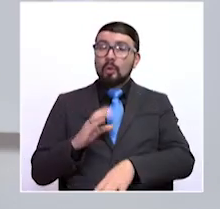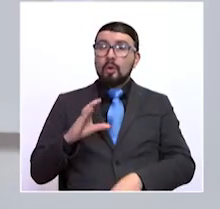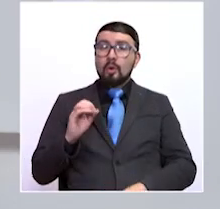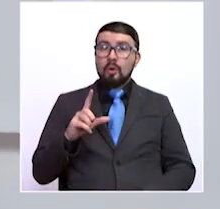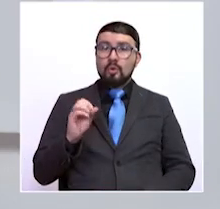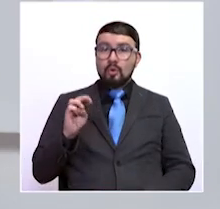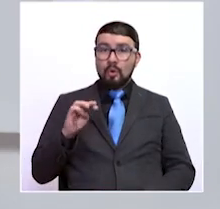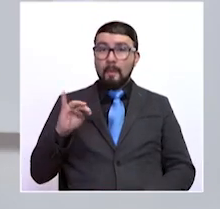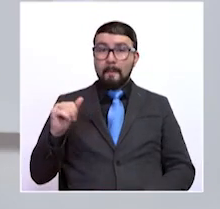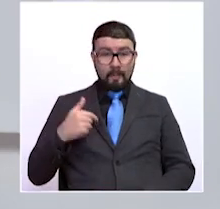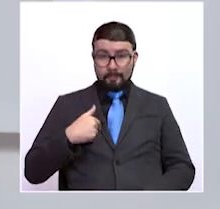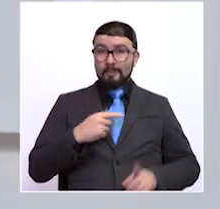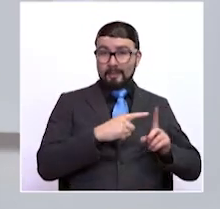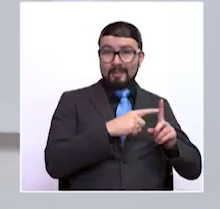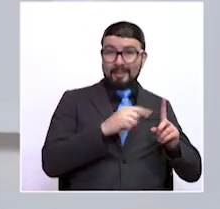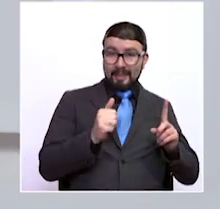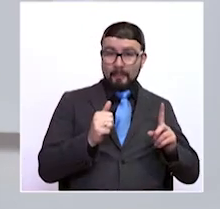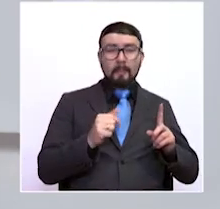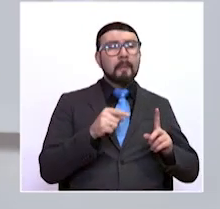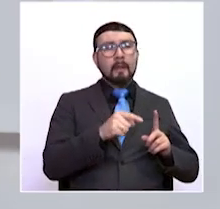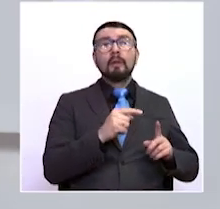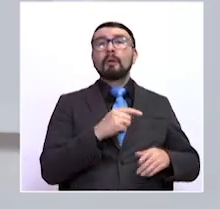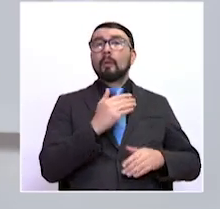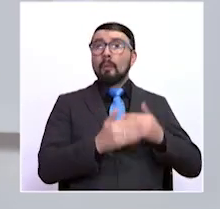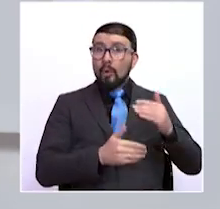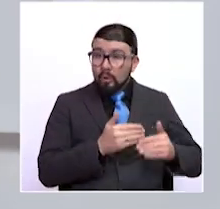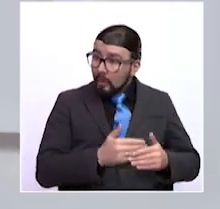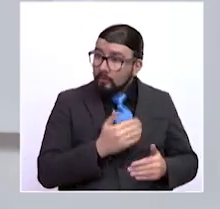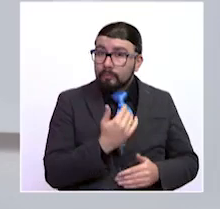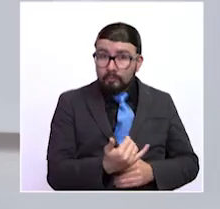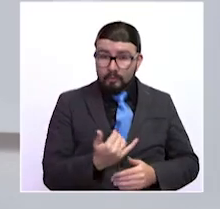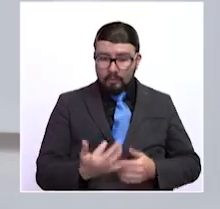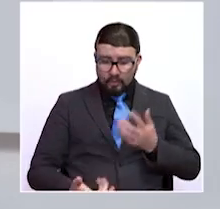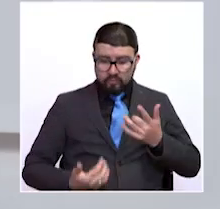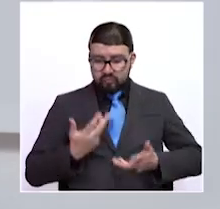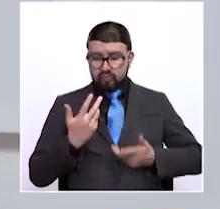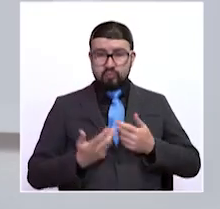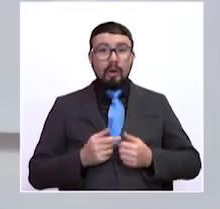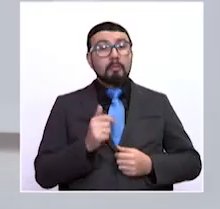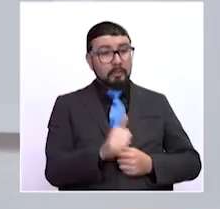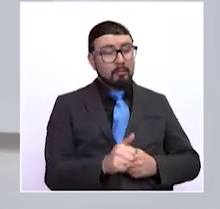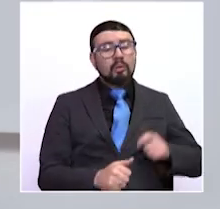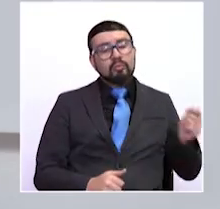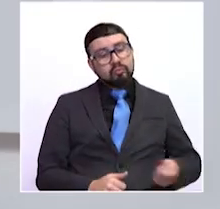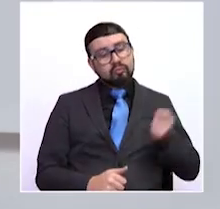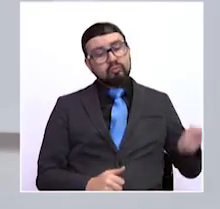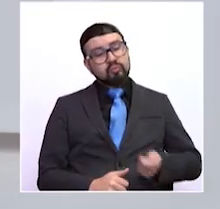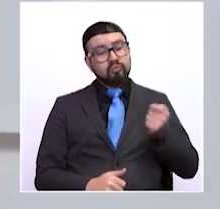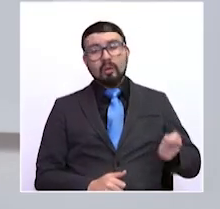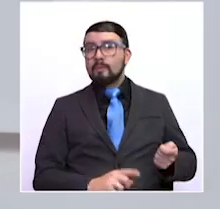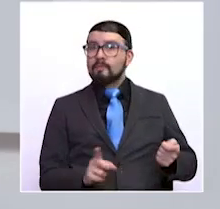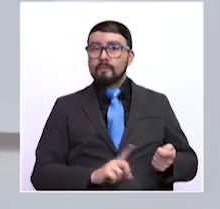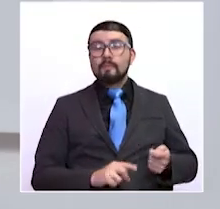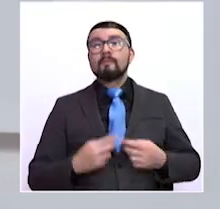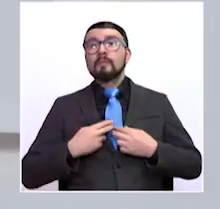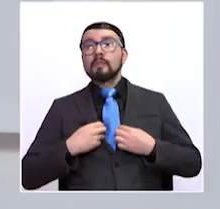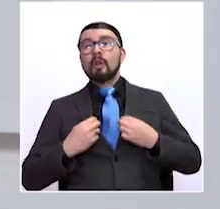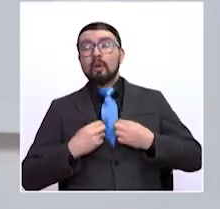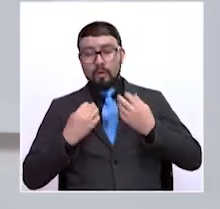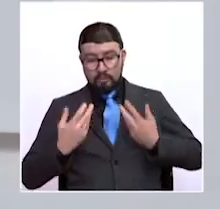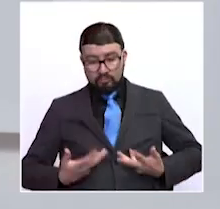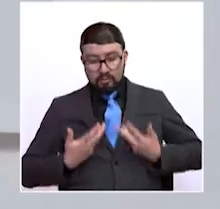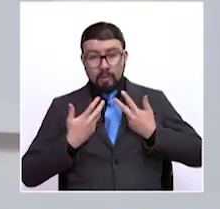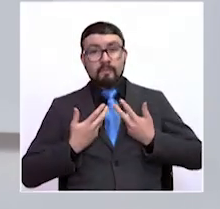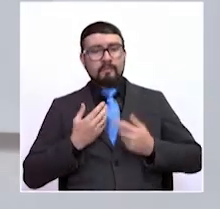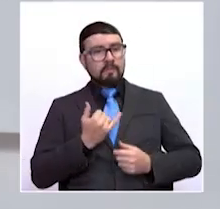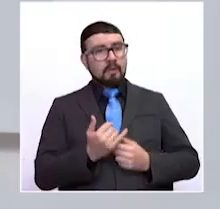tía mía que el proceso de la quemadura de ella no fue por lo que estaba utilizando, era la ropa que tenía puesta.